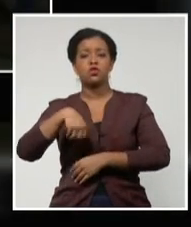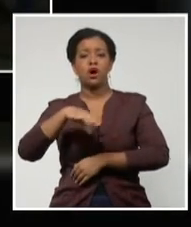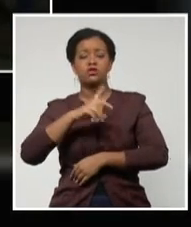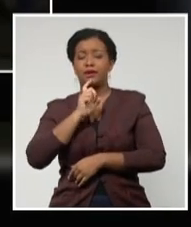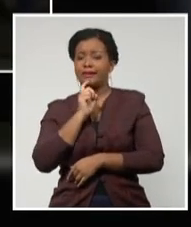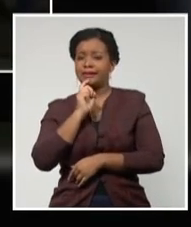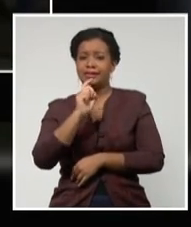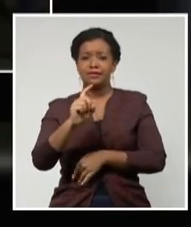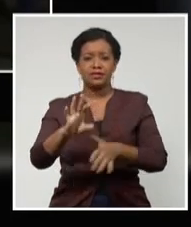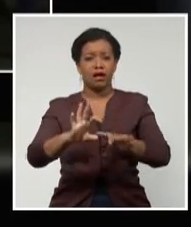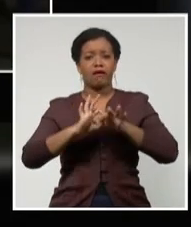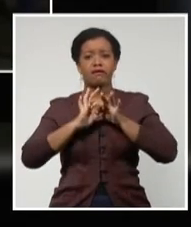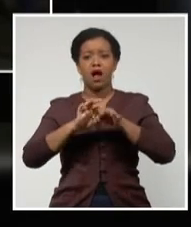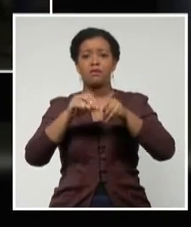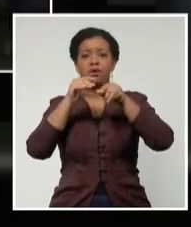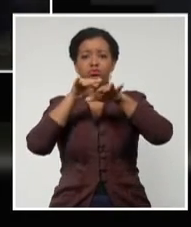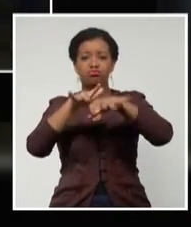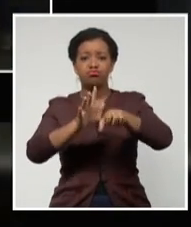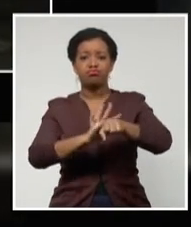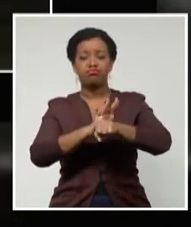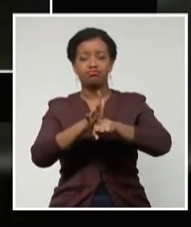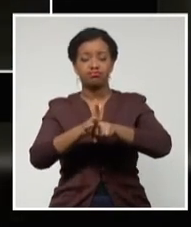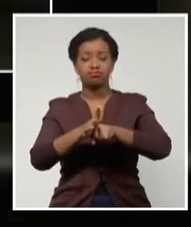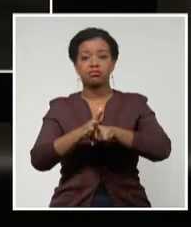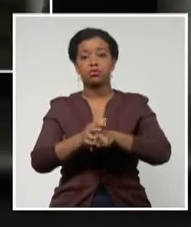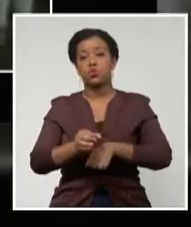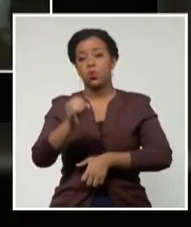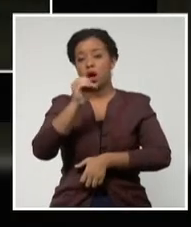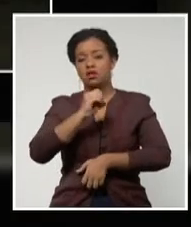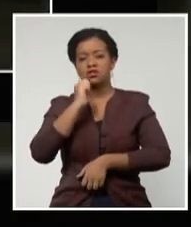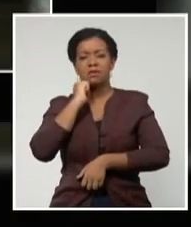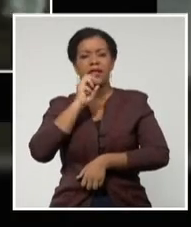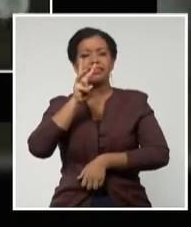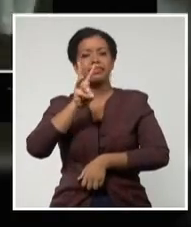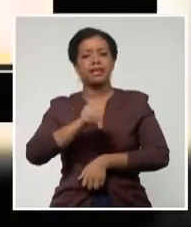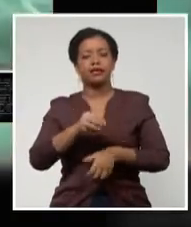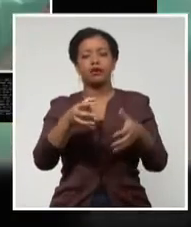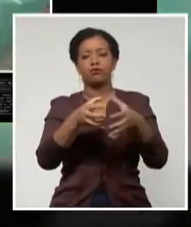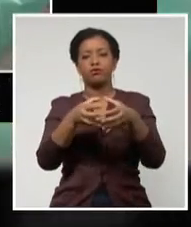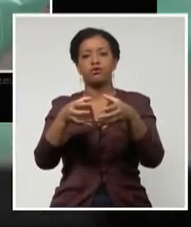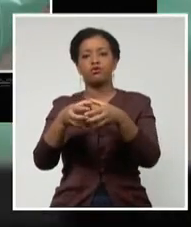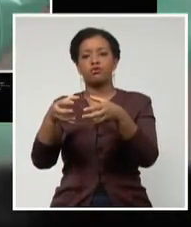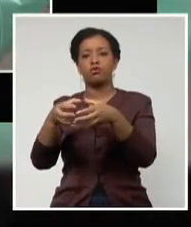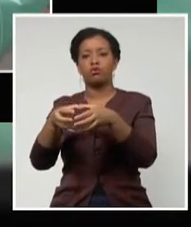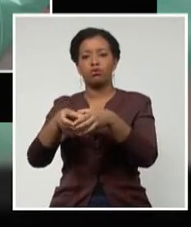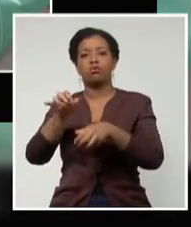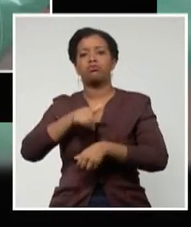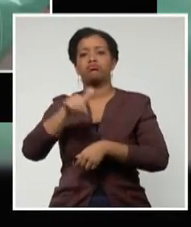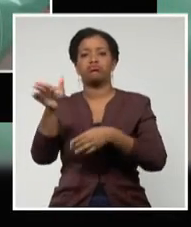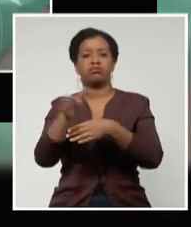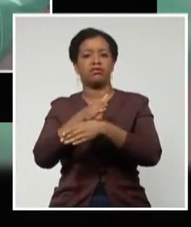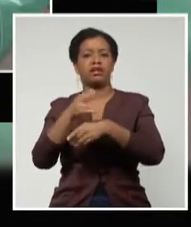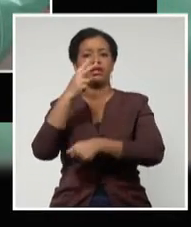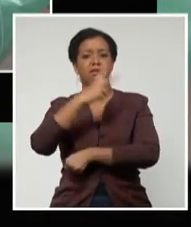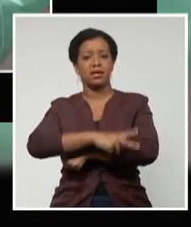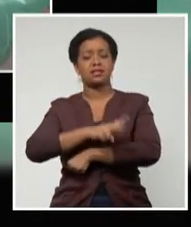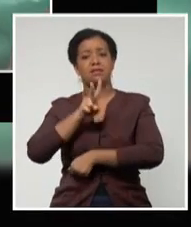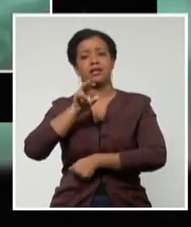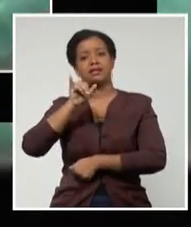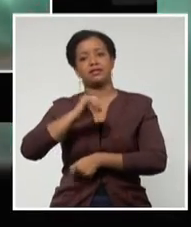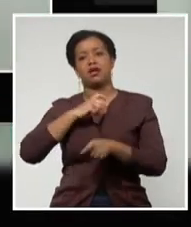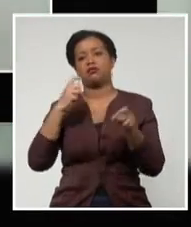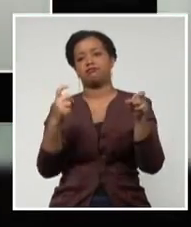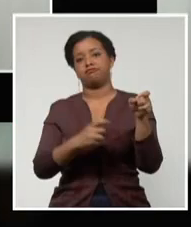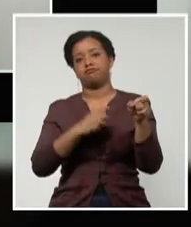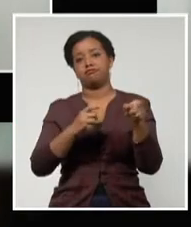y graves epidemias Henry Reeve, organizados en más de 30 brigadas, han combatido la enfermedad en 26 naciones. A ellos